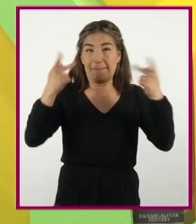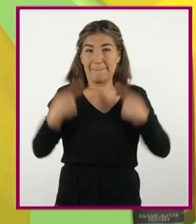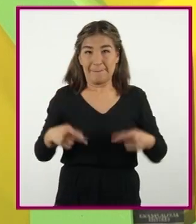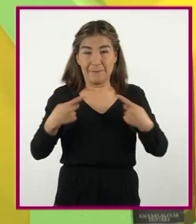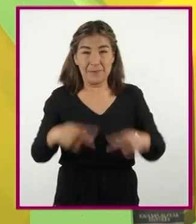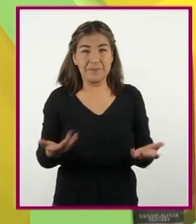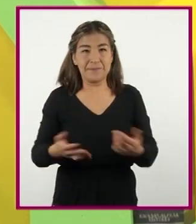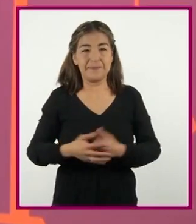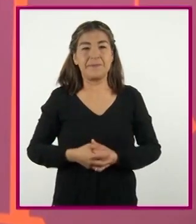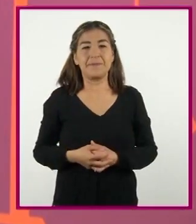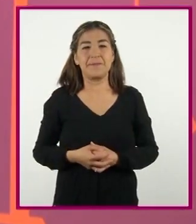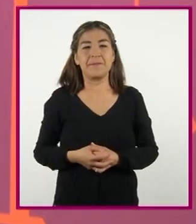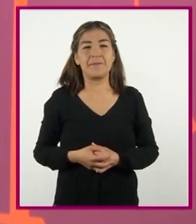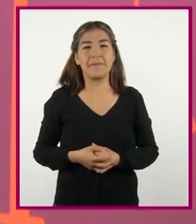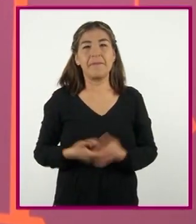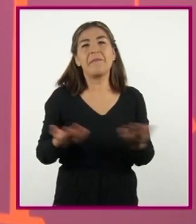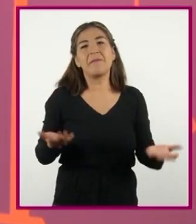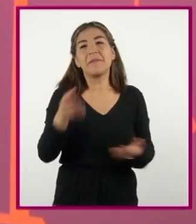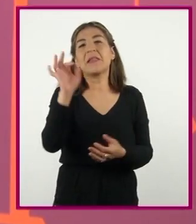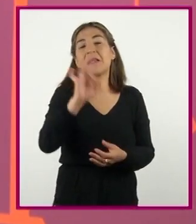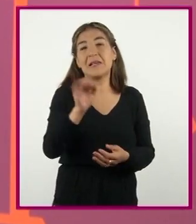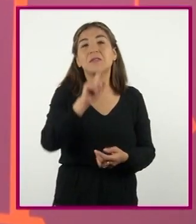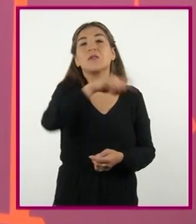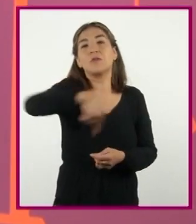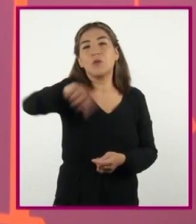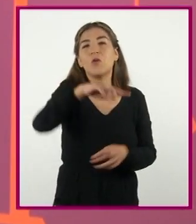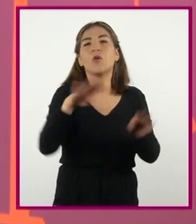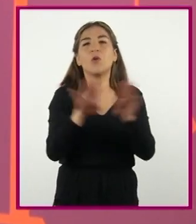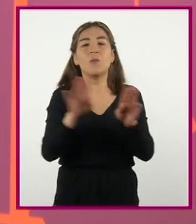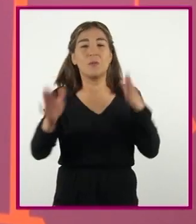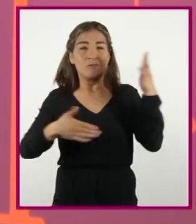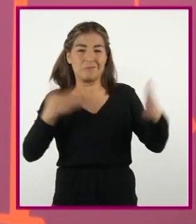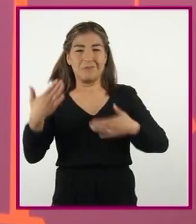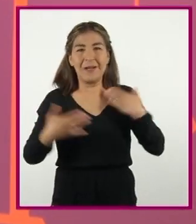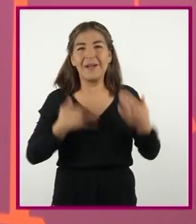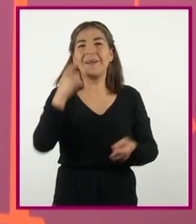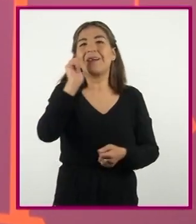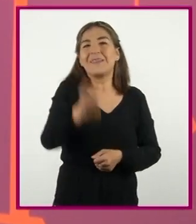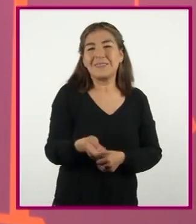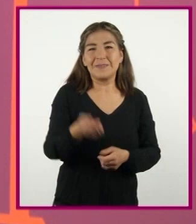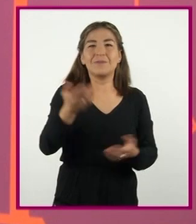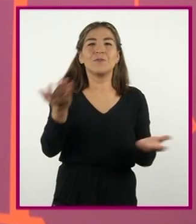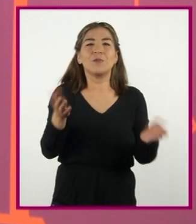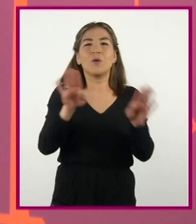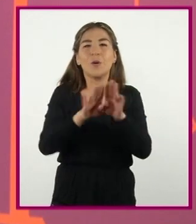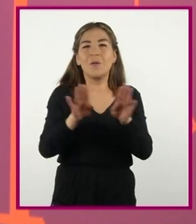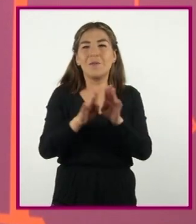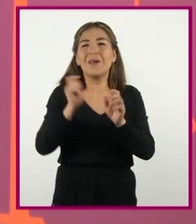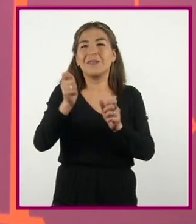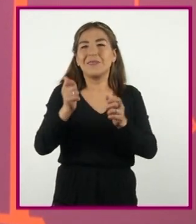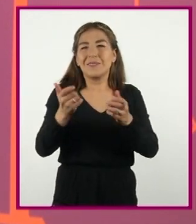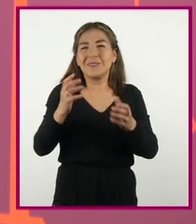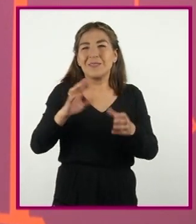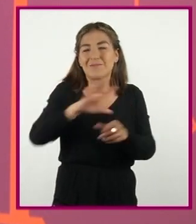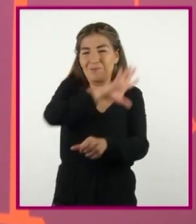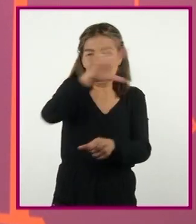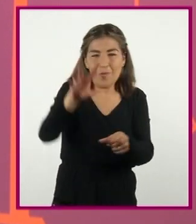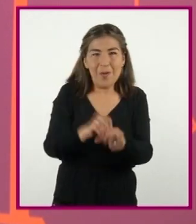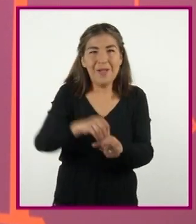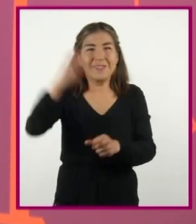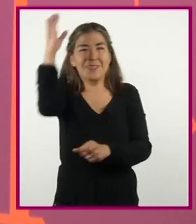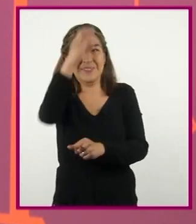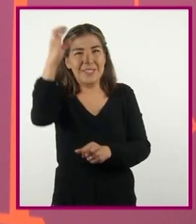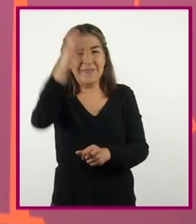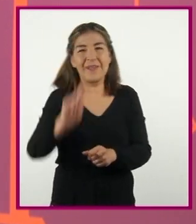demás? Poseemos el privilegio de disfrutar toda la herencia científica,